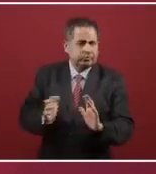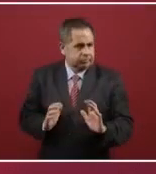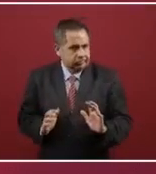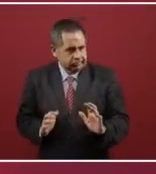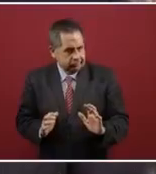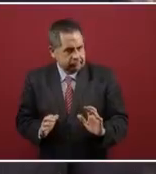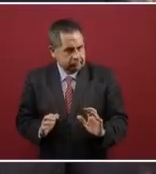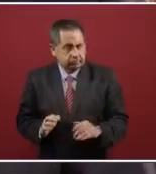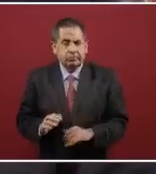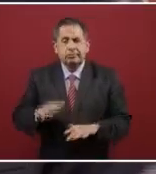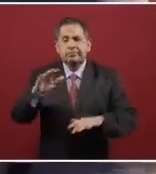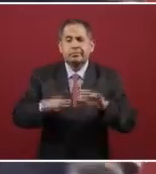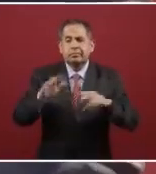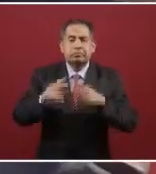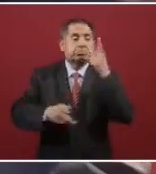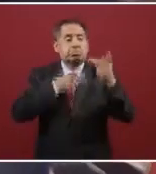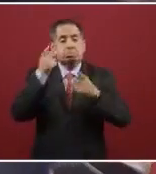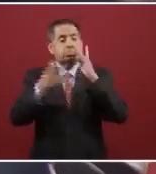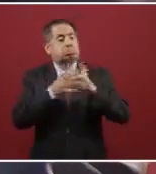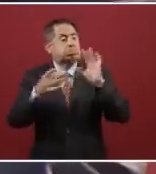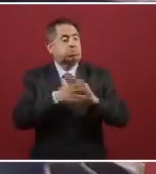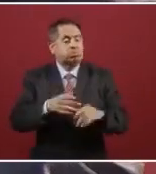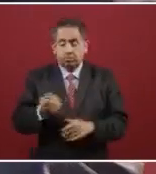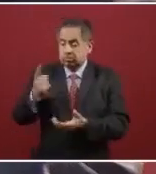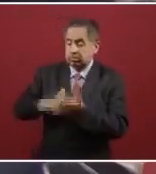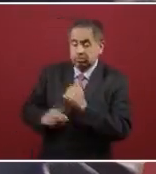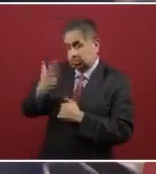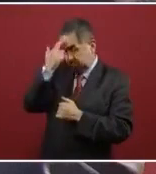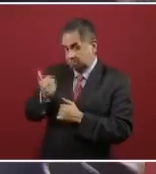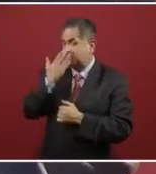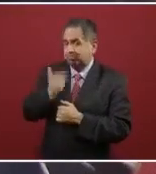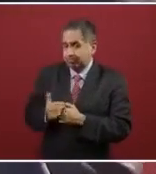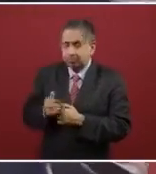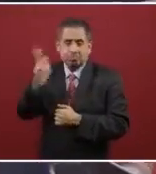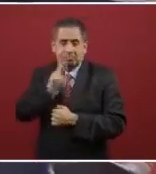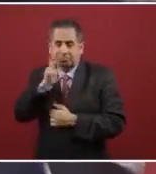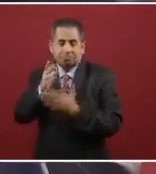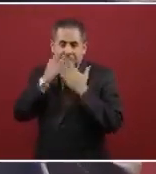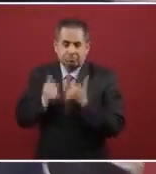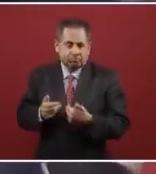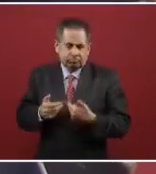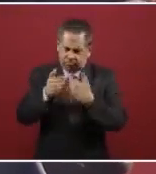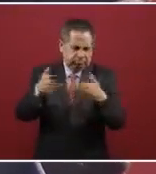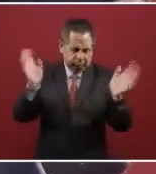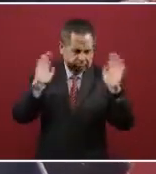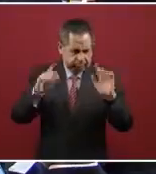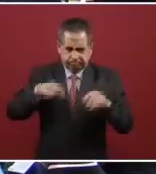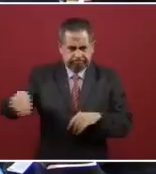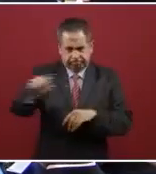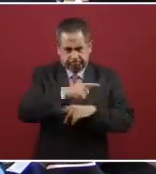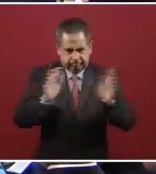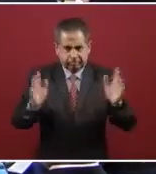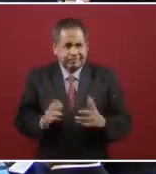veces que se emiten juicios sin fundamentos, o sea, en general,